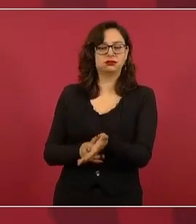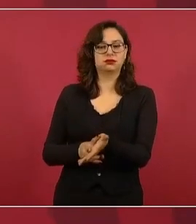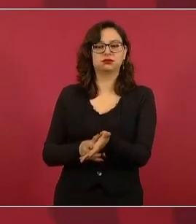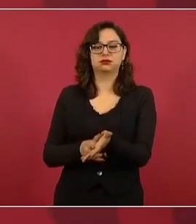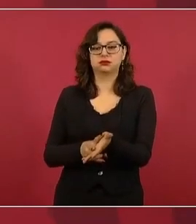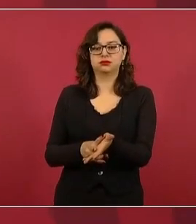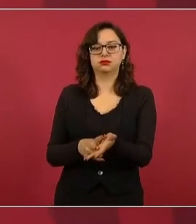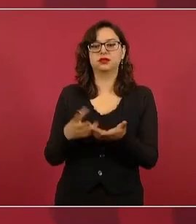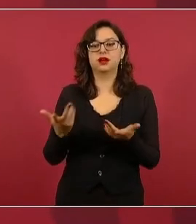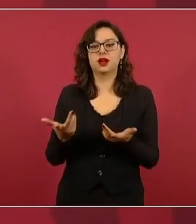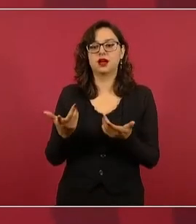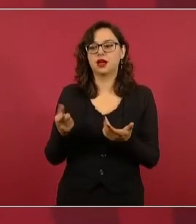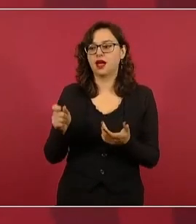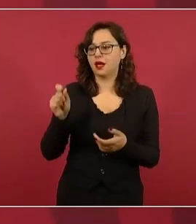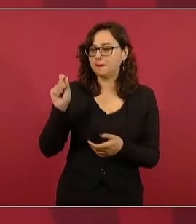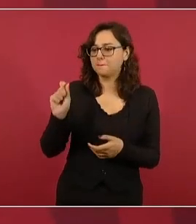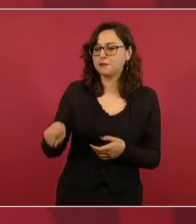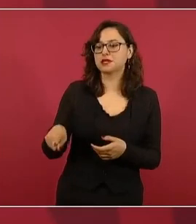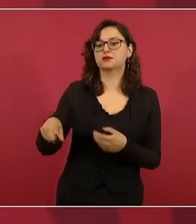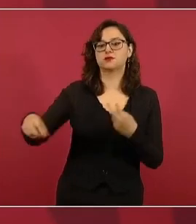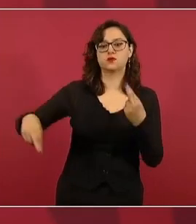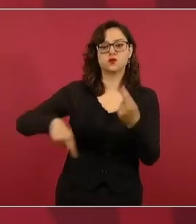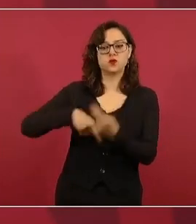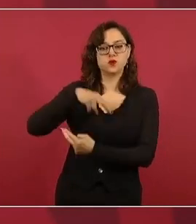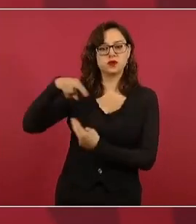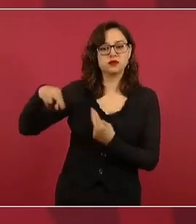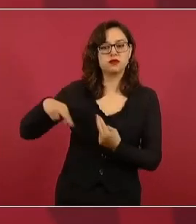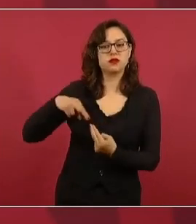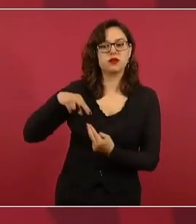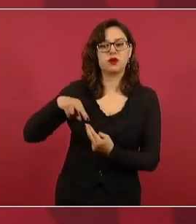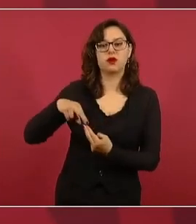la región en donde